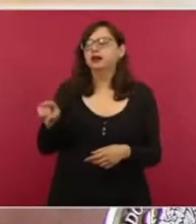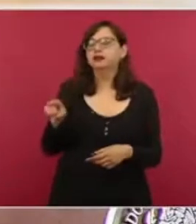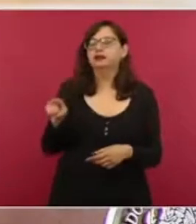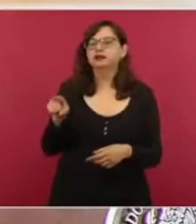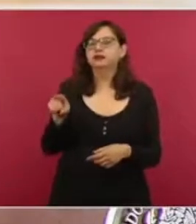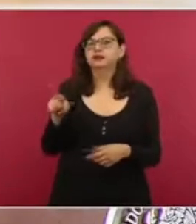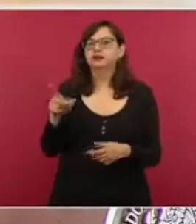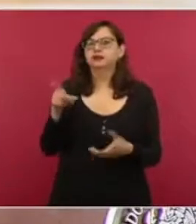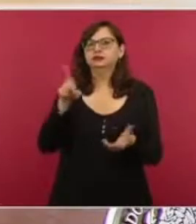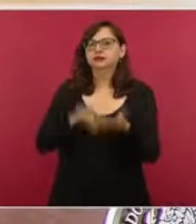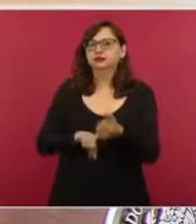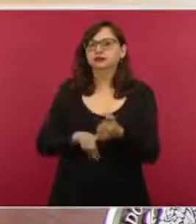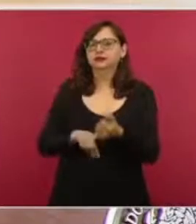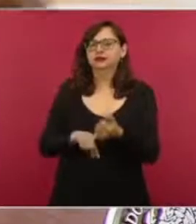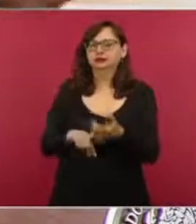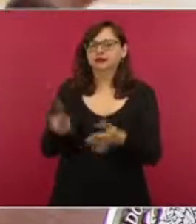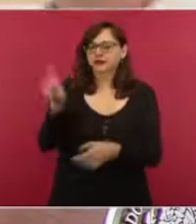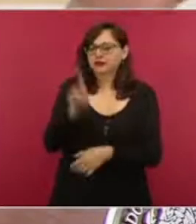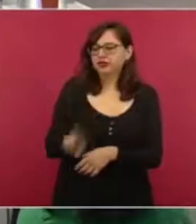y